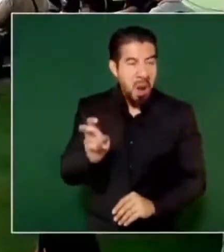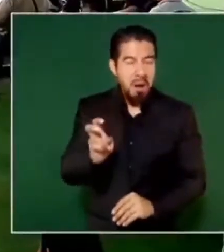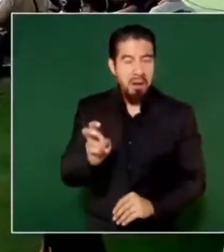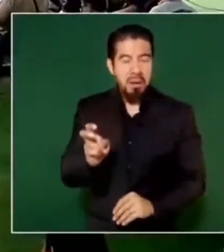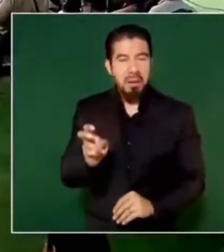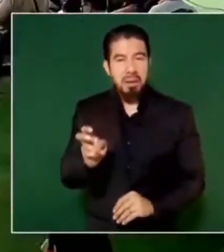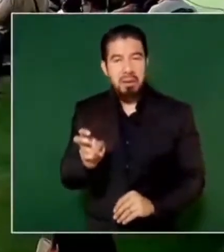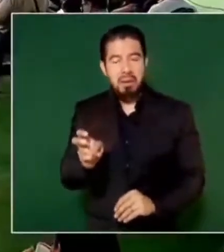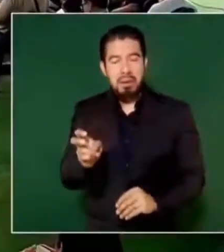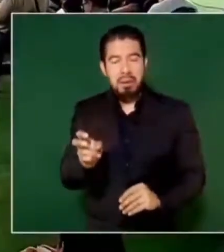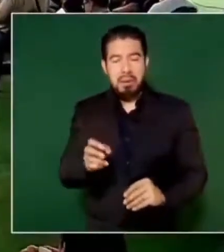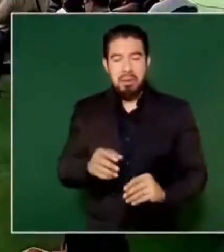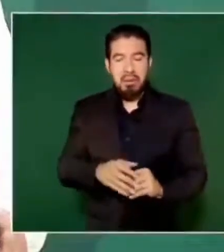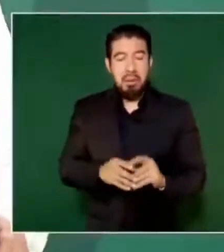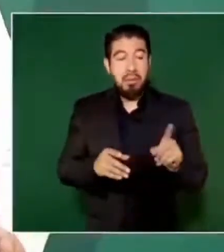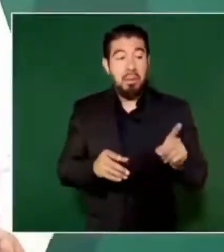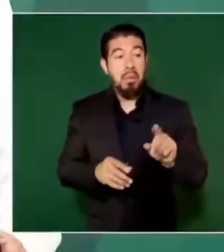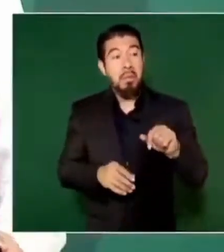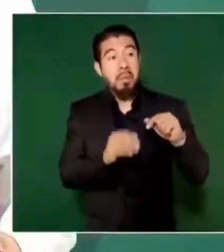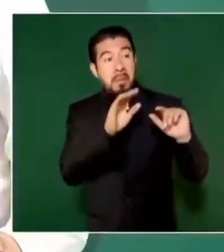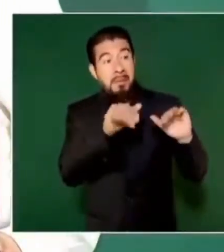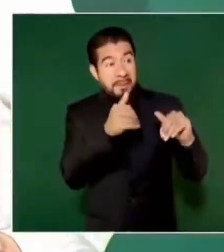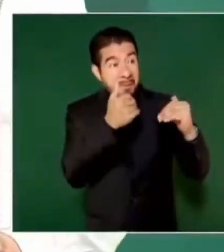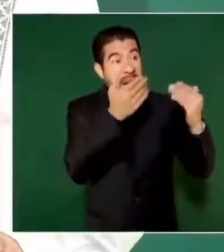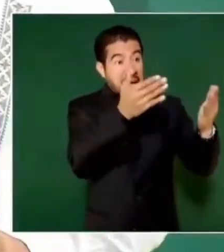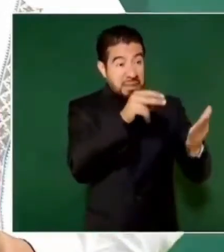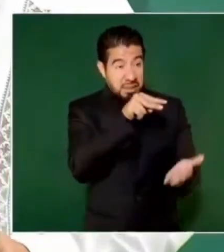vas a ir a tal lugar y vas a decir